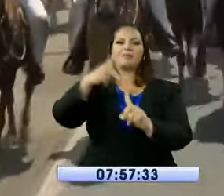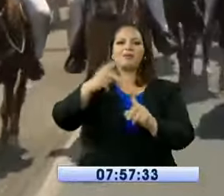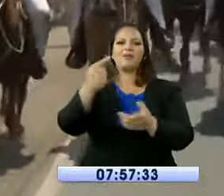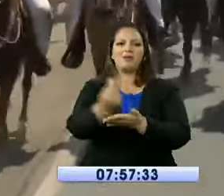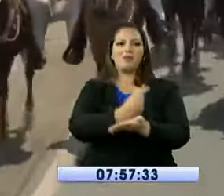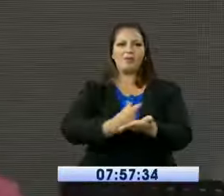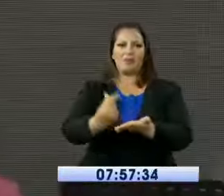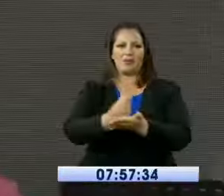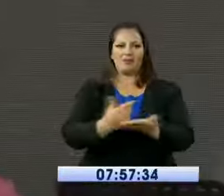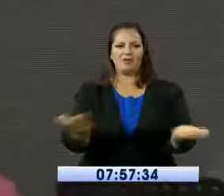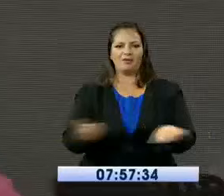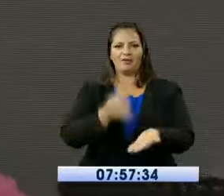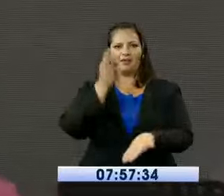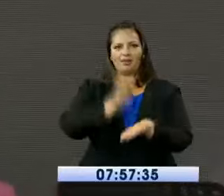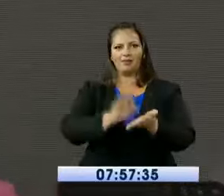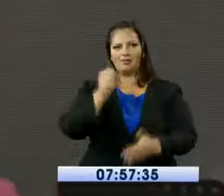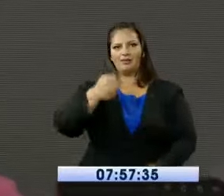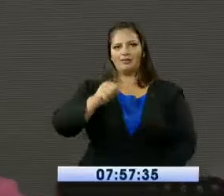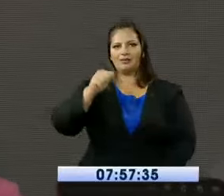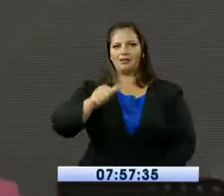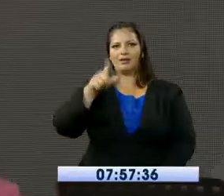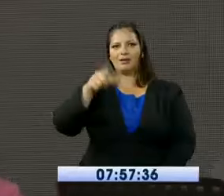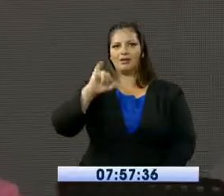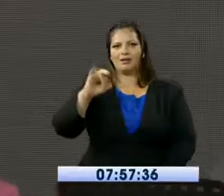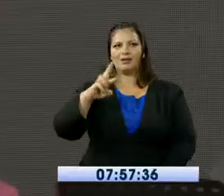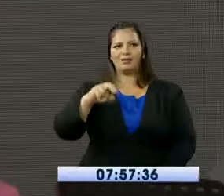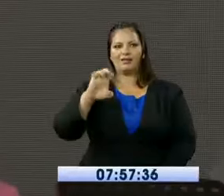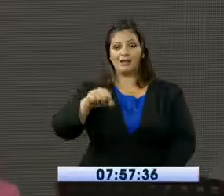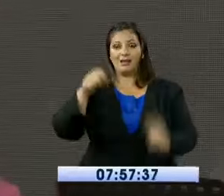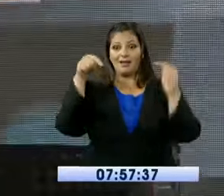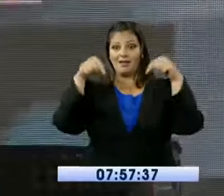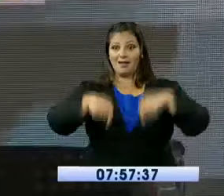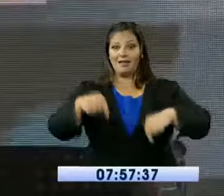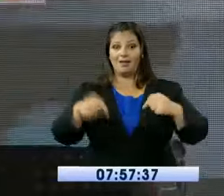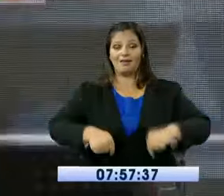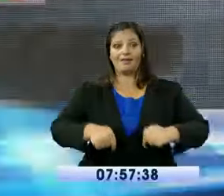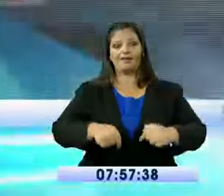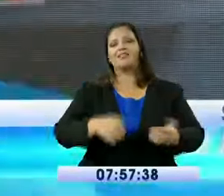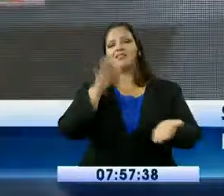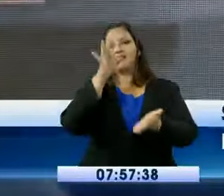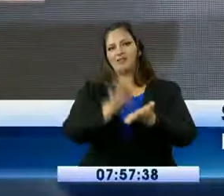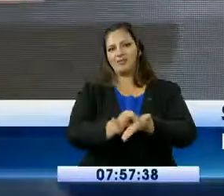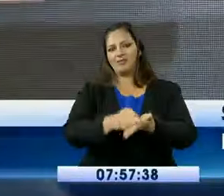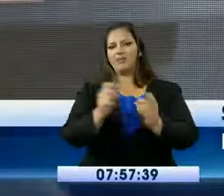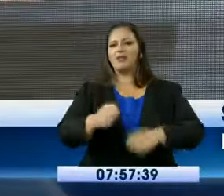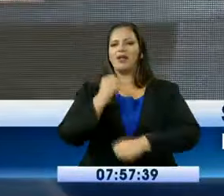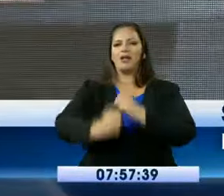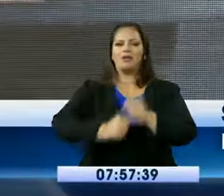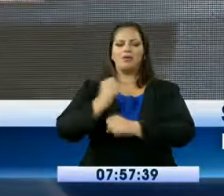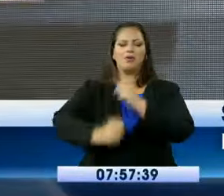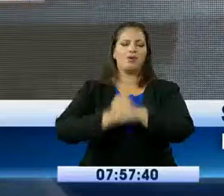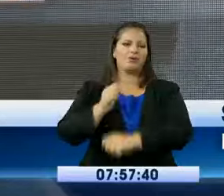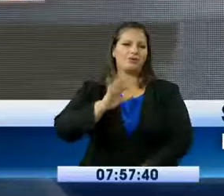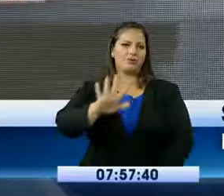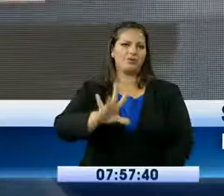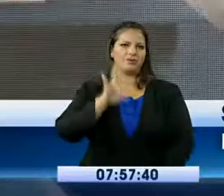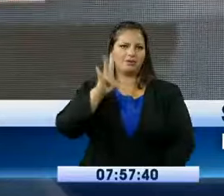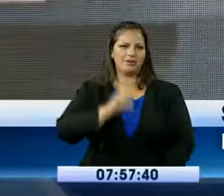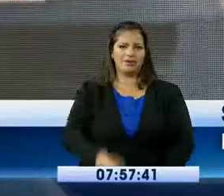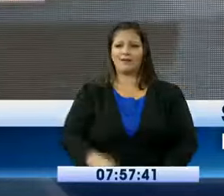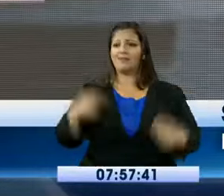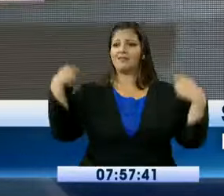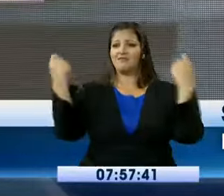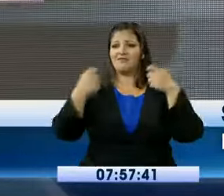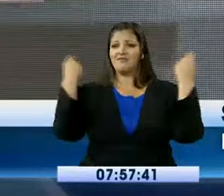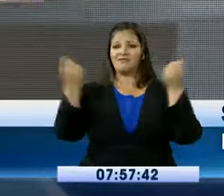Cantón Salitre. Salitre cumple 57 años de vida cantonal. Esta fiesta montubia se celebra pues año a año, eligiendo